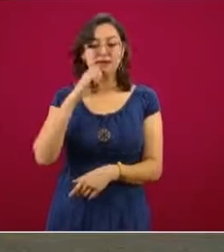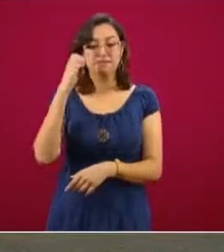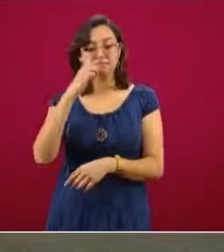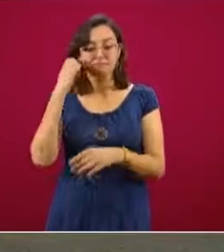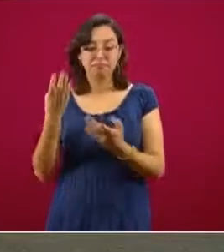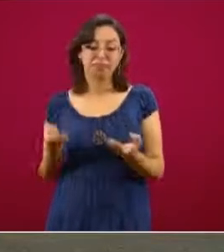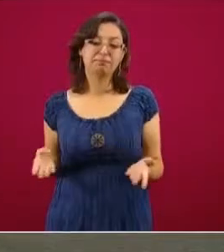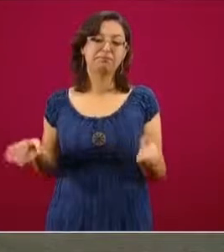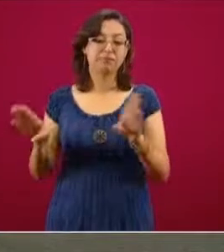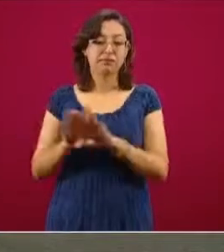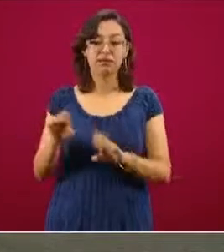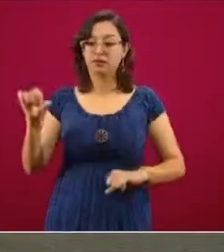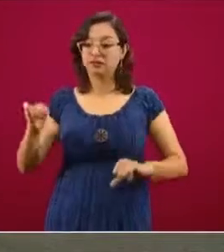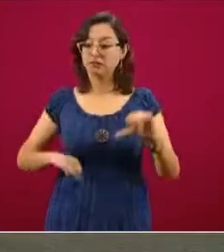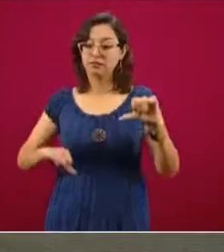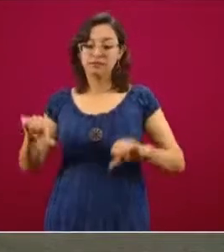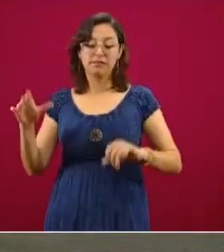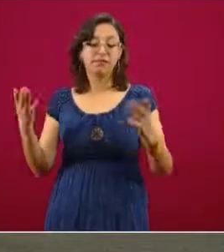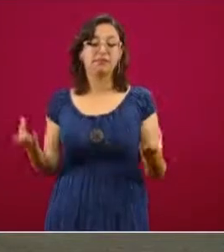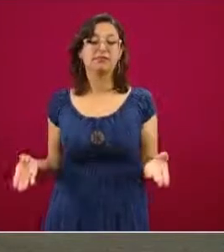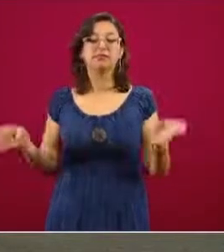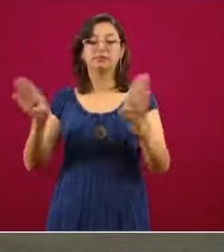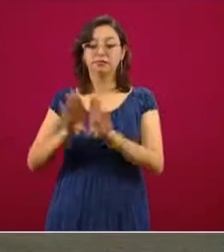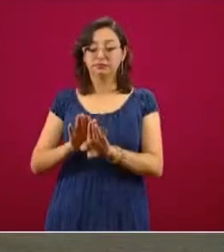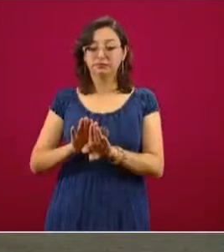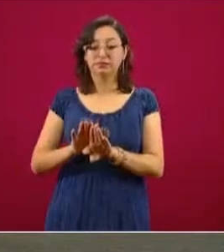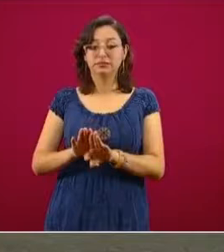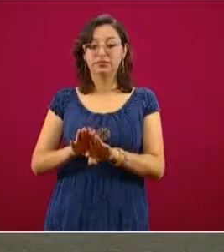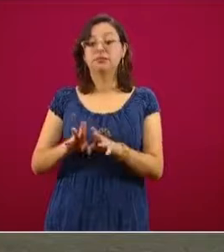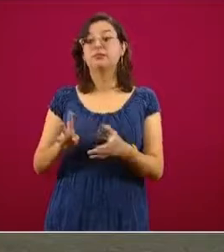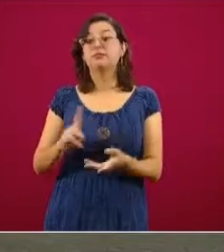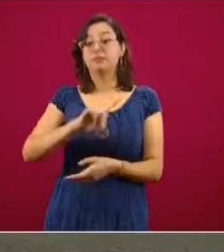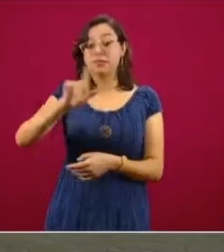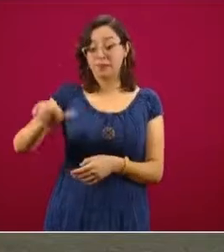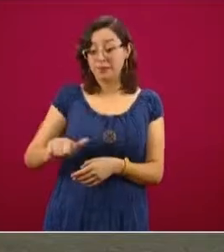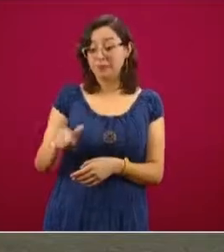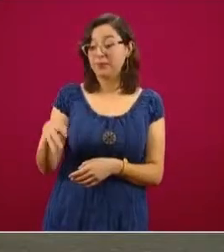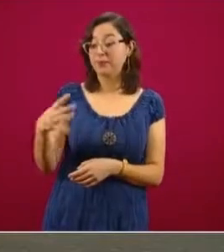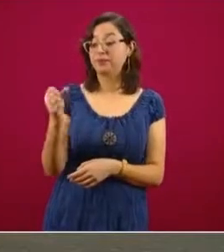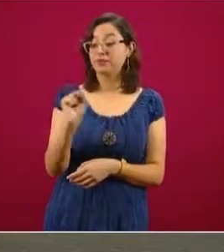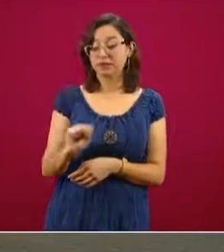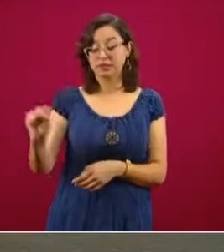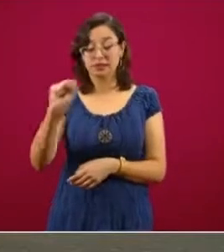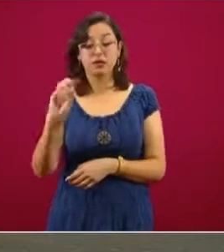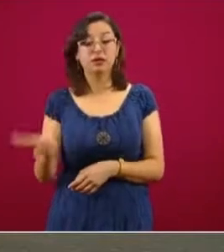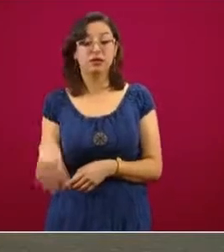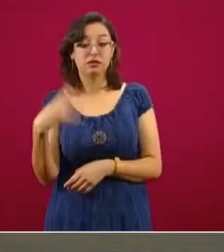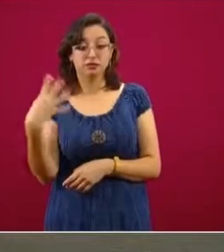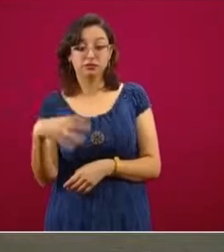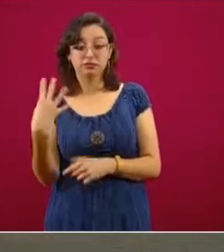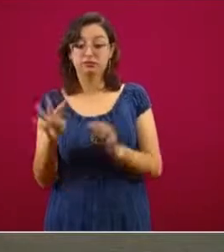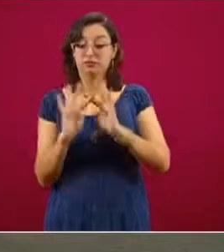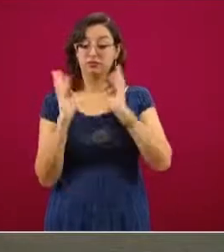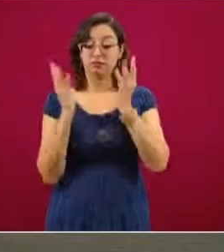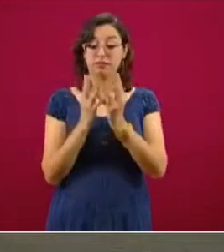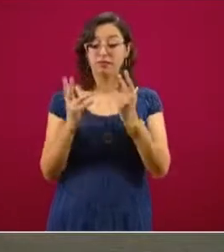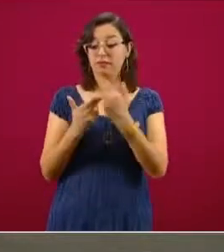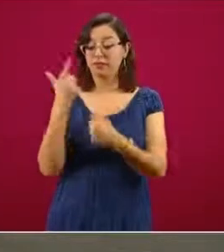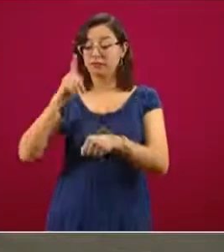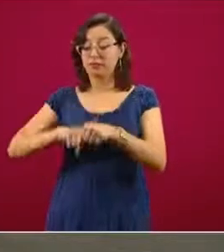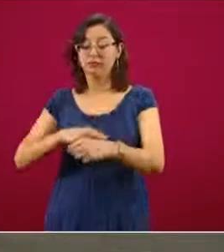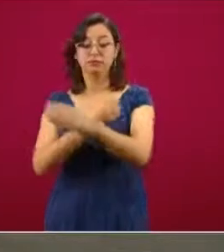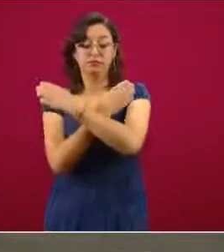suspensión de actividades, inmediatamente después de que el sábado 14, el Consejo Nacional